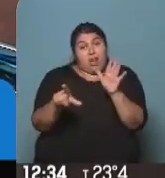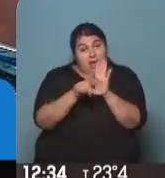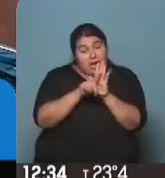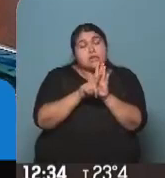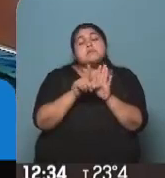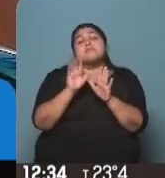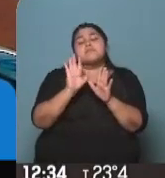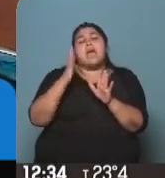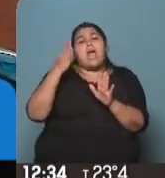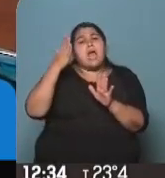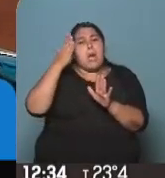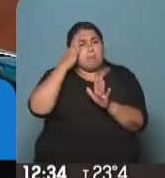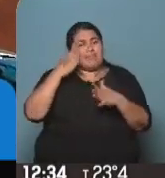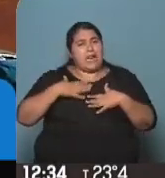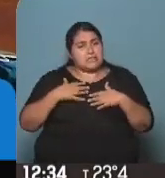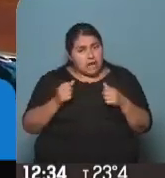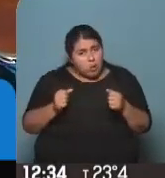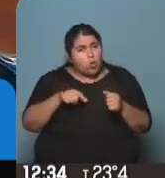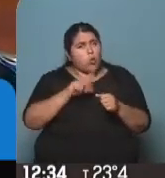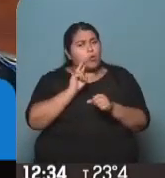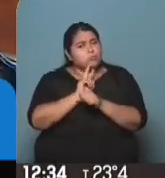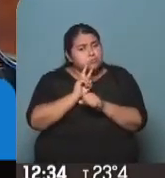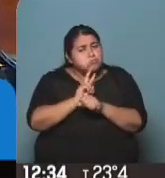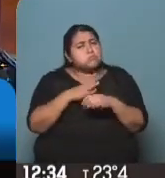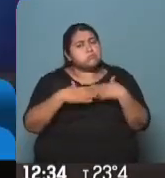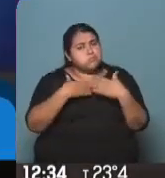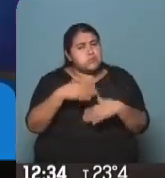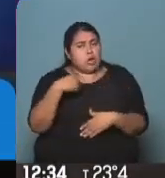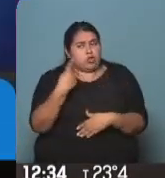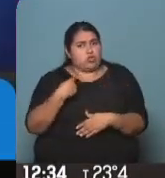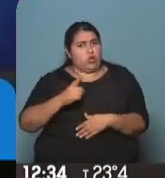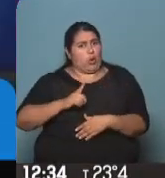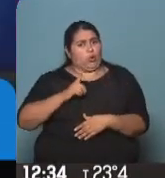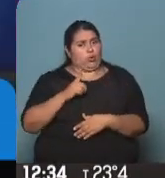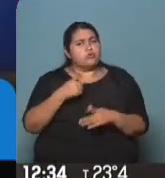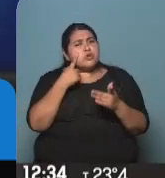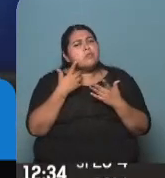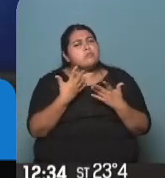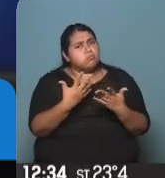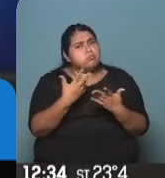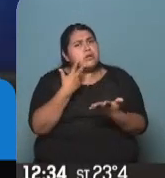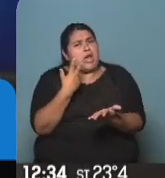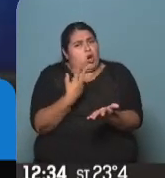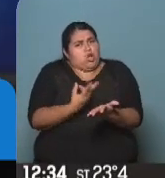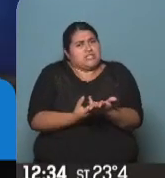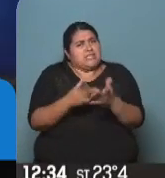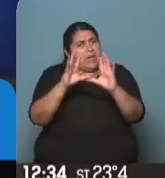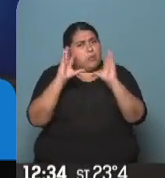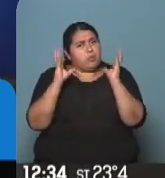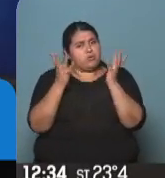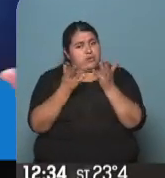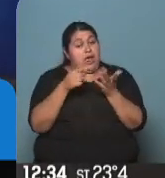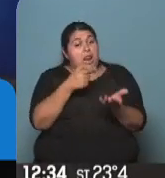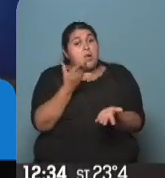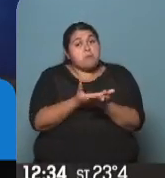salud mental que es de vanguardia y que debemos decir con orgullo que es reconocida internacionalmente y que plantea que las